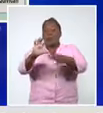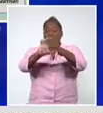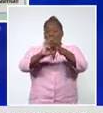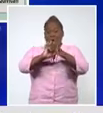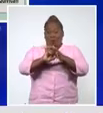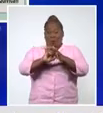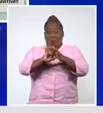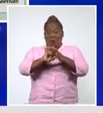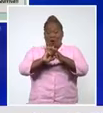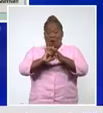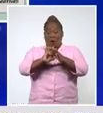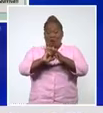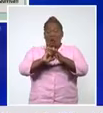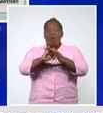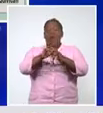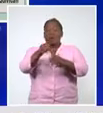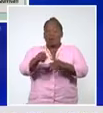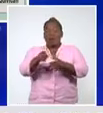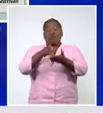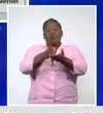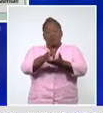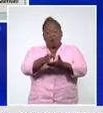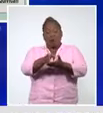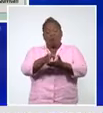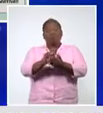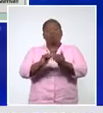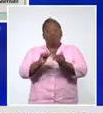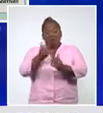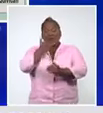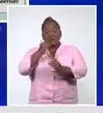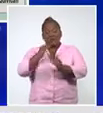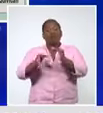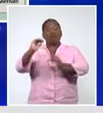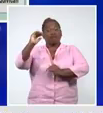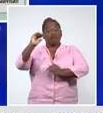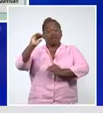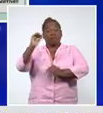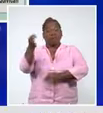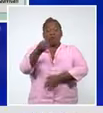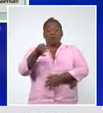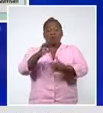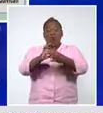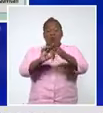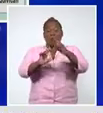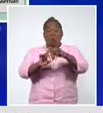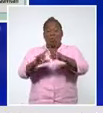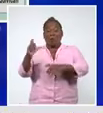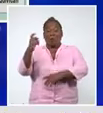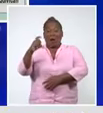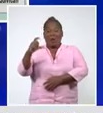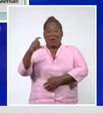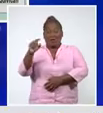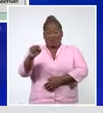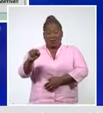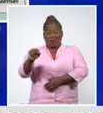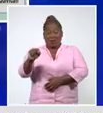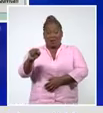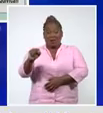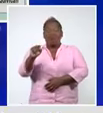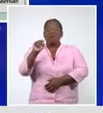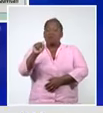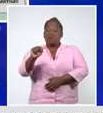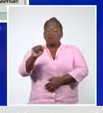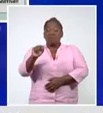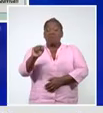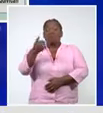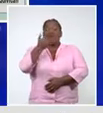continuación con las tasas elevadas. Caimanera, una tasa elevada por la transmisión que presentó en este